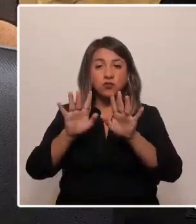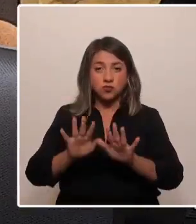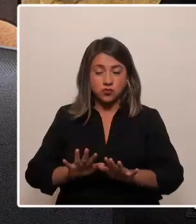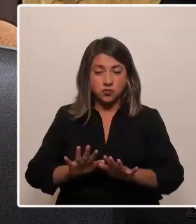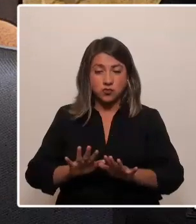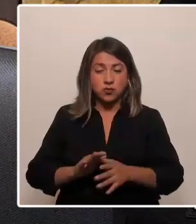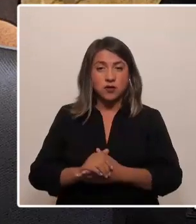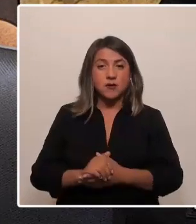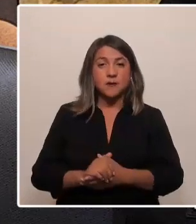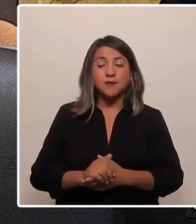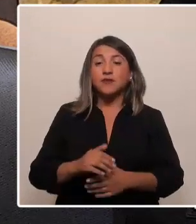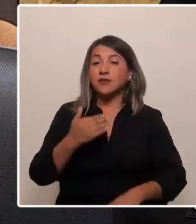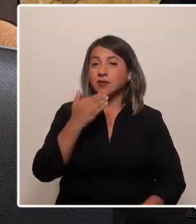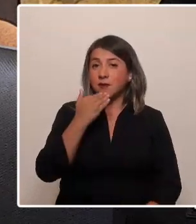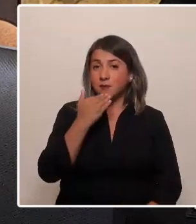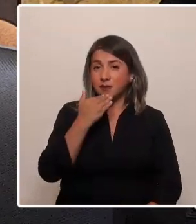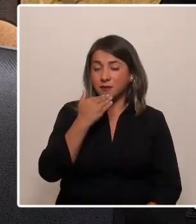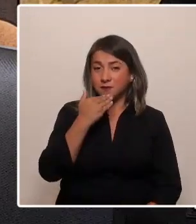Por otra parte,